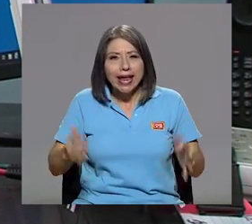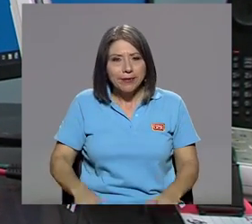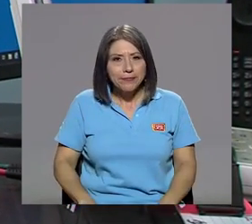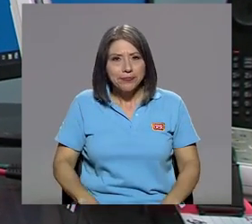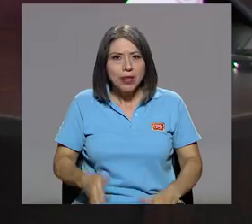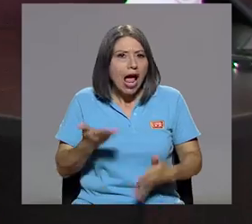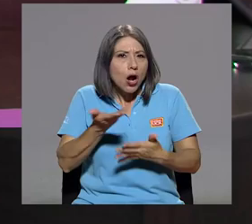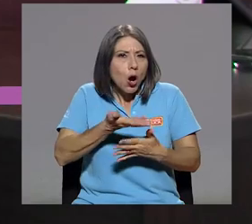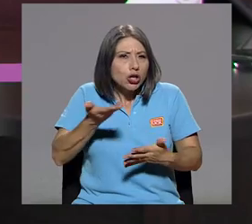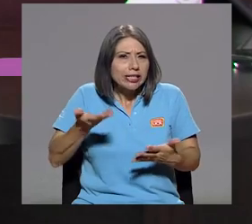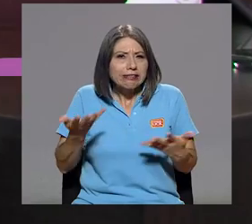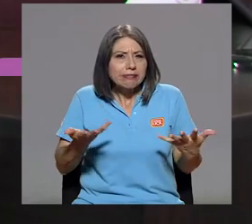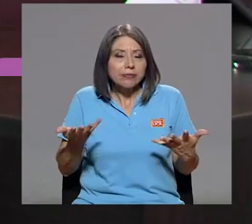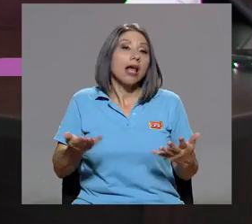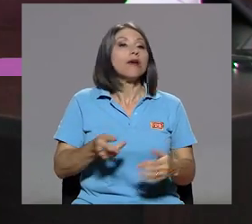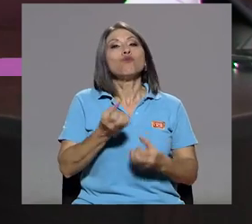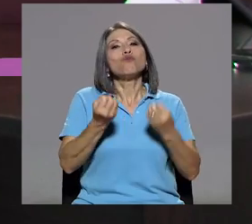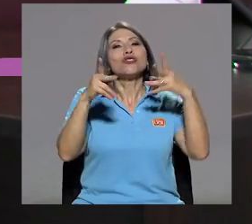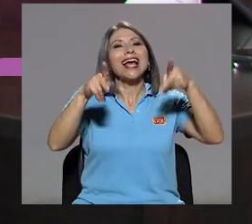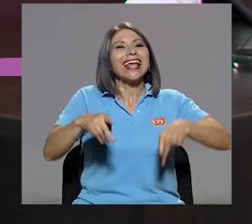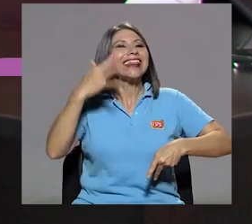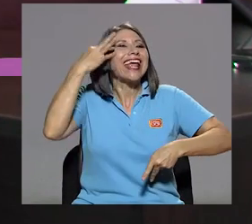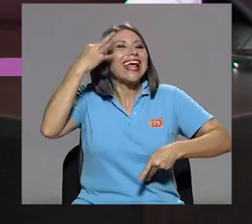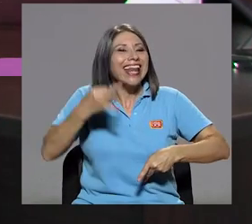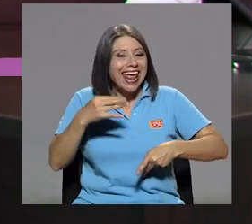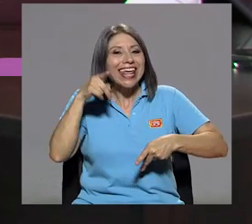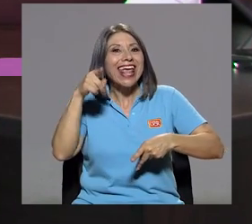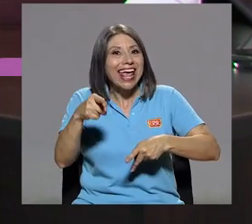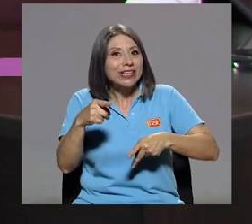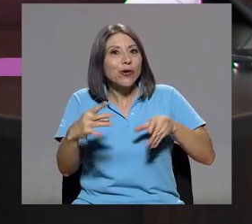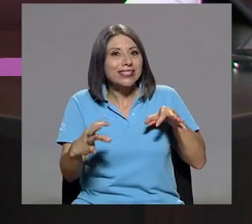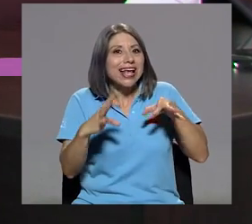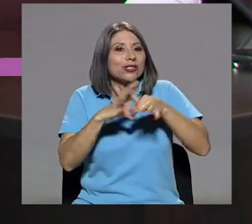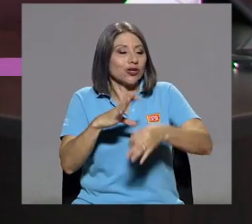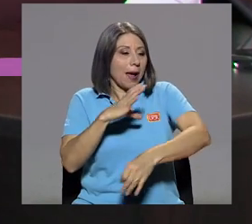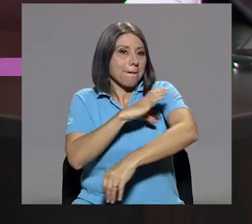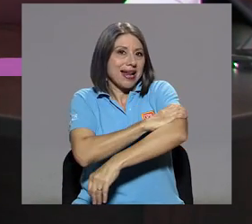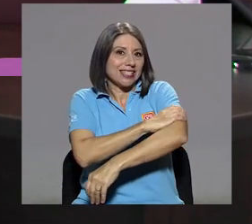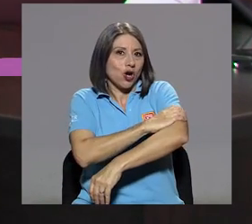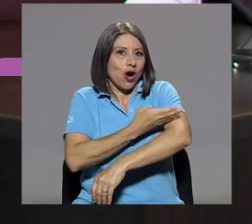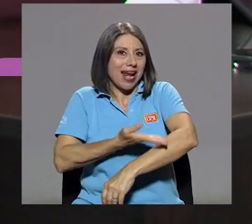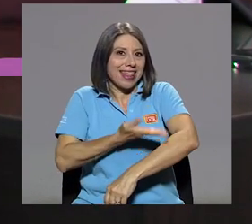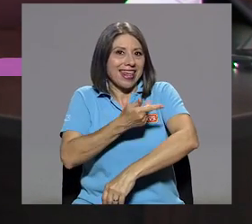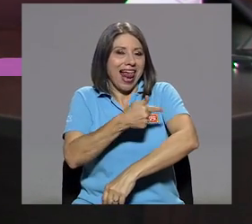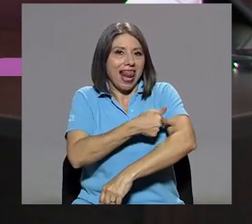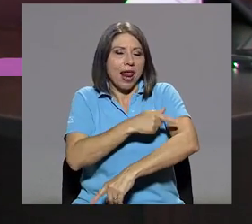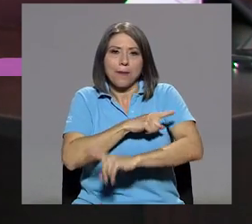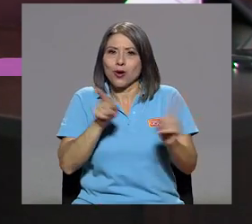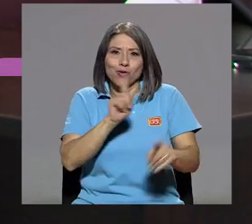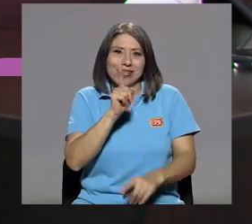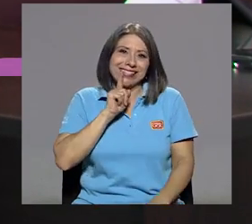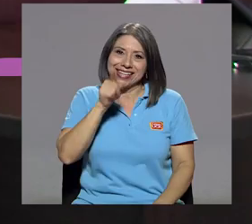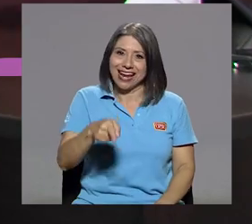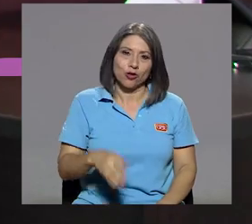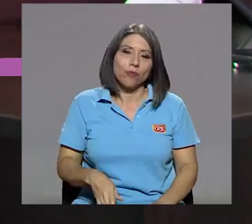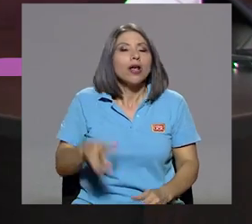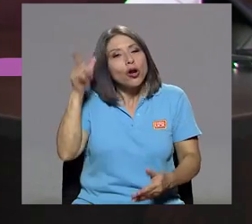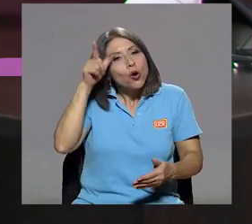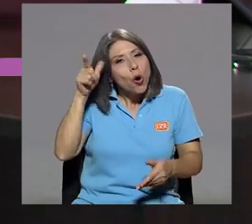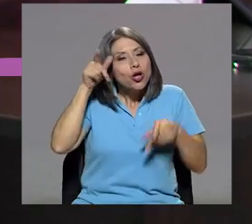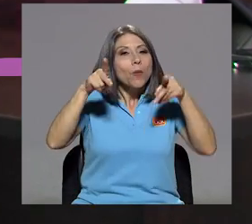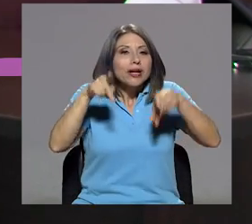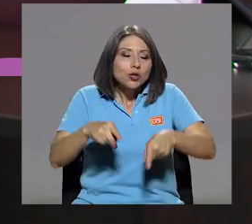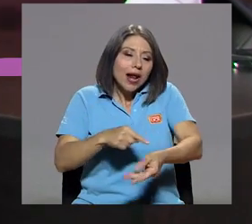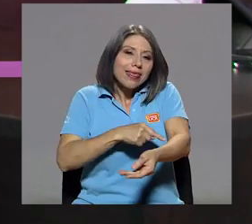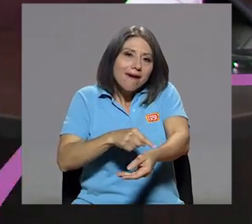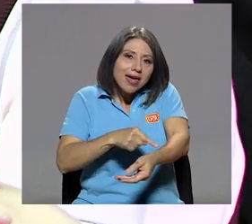en realidad, sí, mucha gente incluso piensa que se asocia con la presión arterial y no es tan cierto. Obviamente, una persona